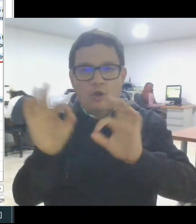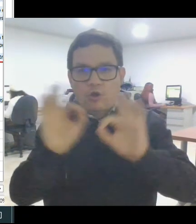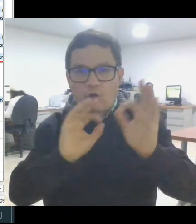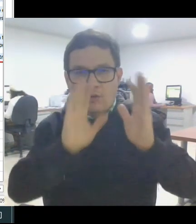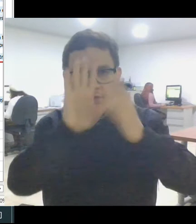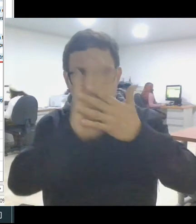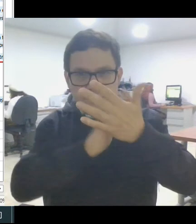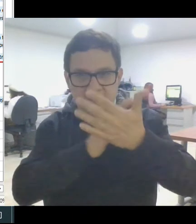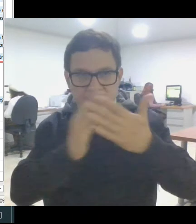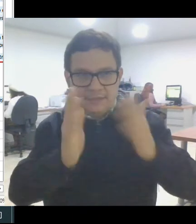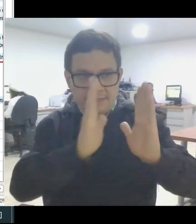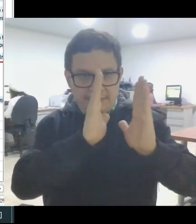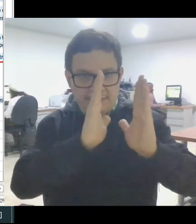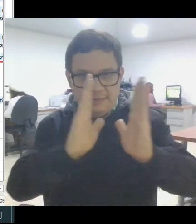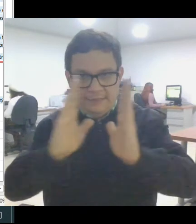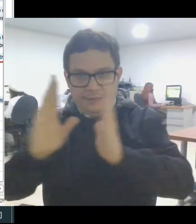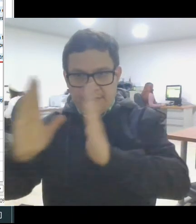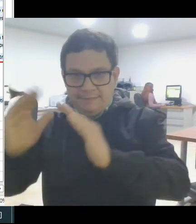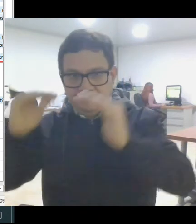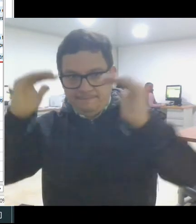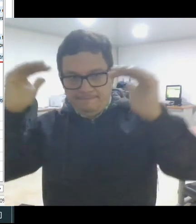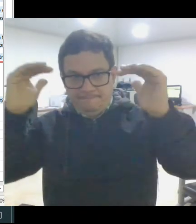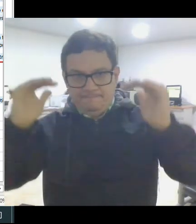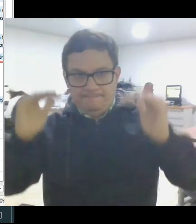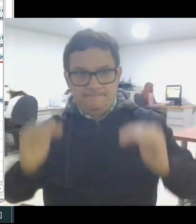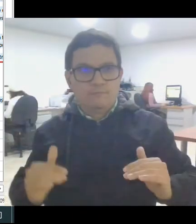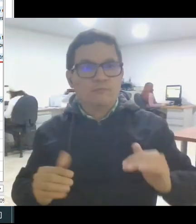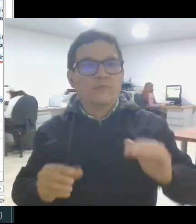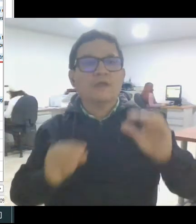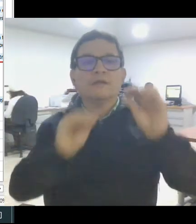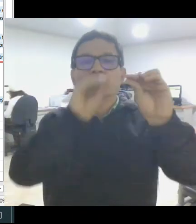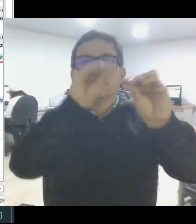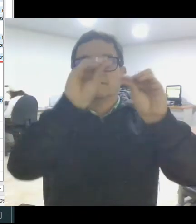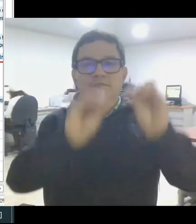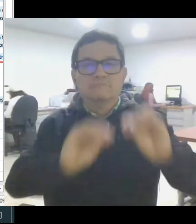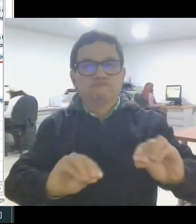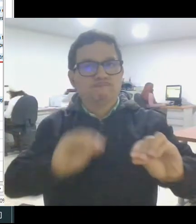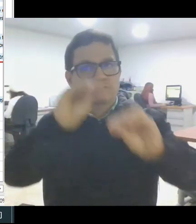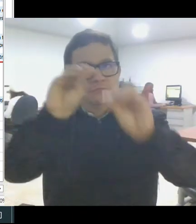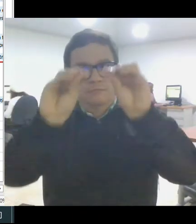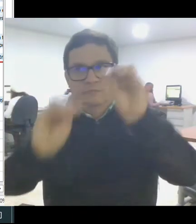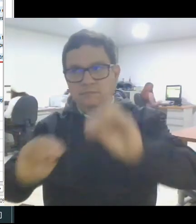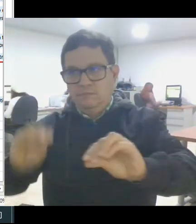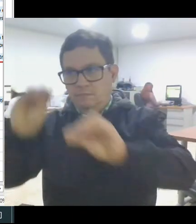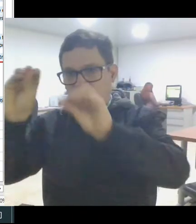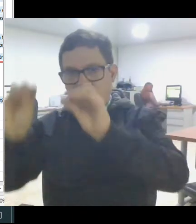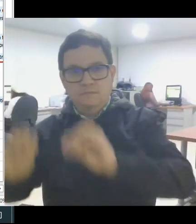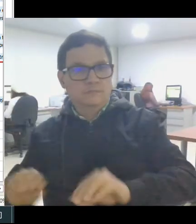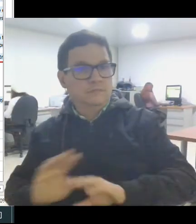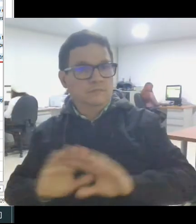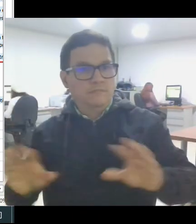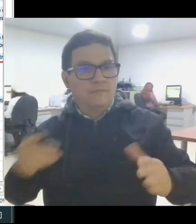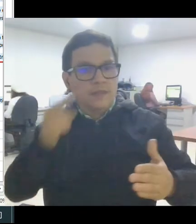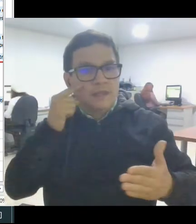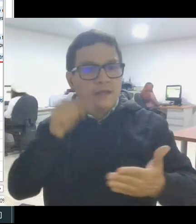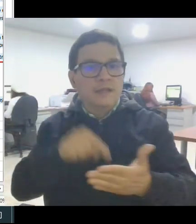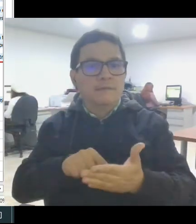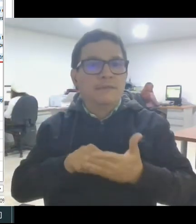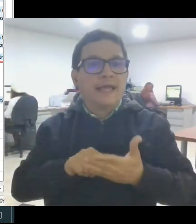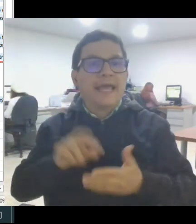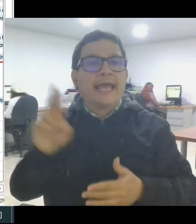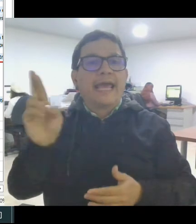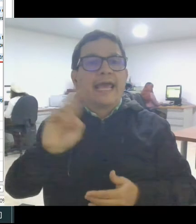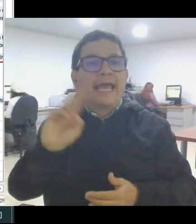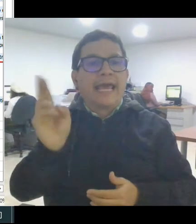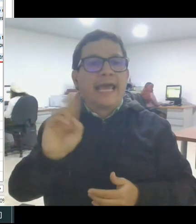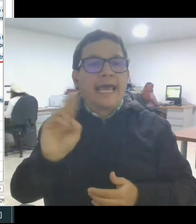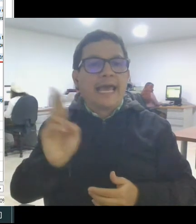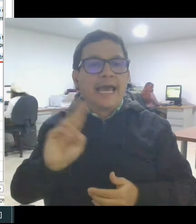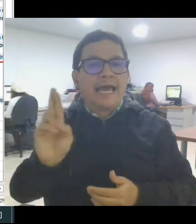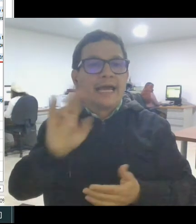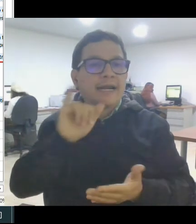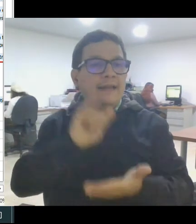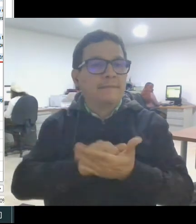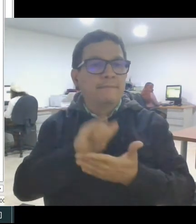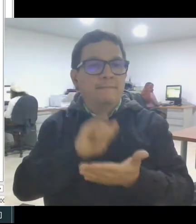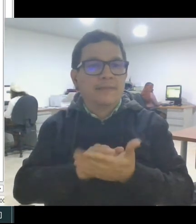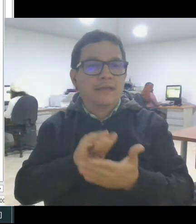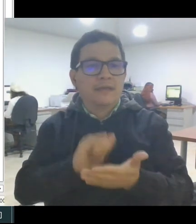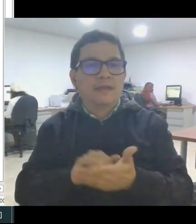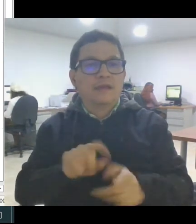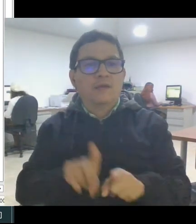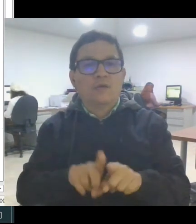nuestra matriz, colocamos los datos. Miren que esta R viene siendo los mismos datos de